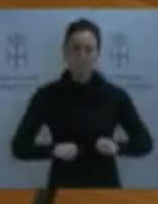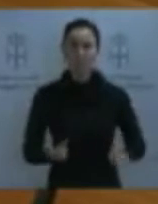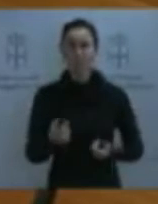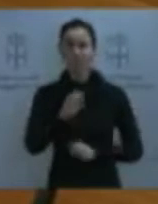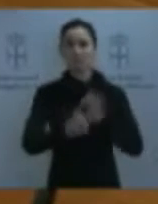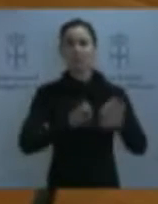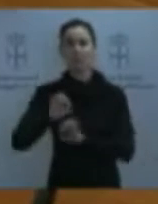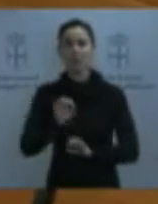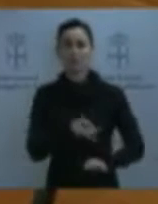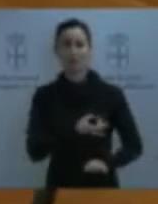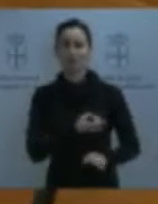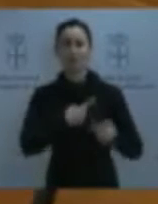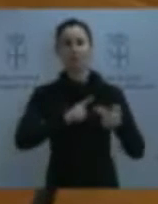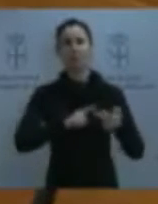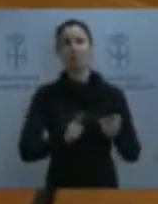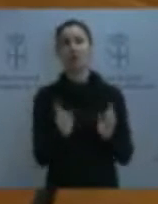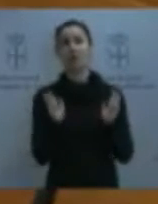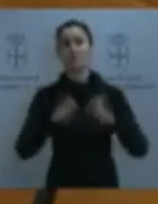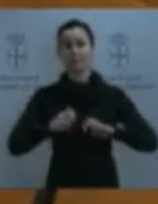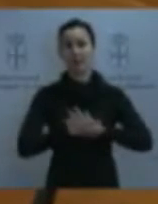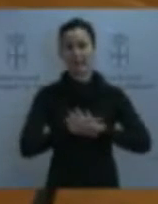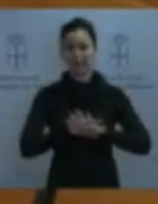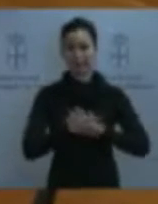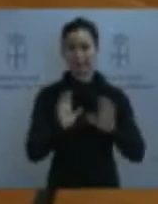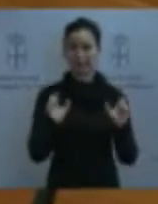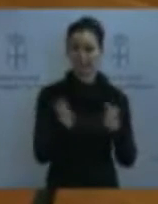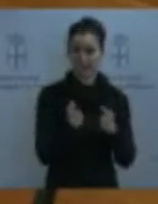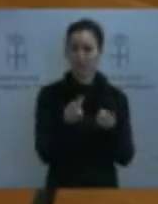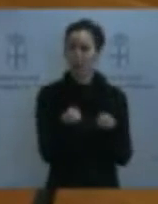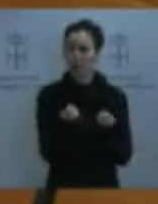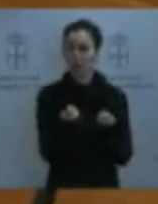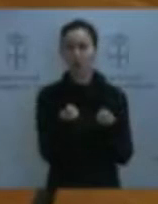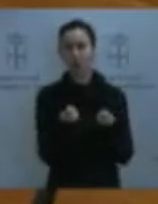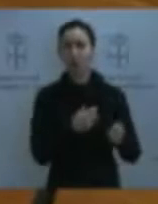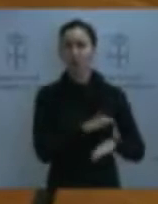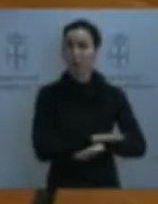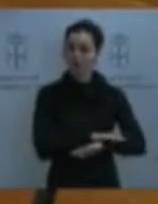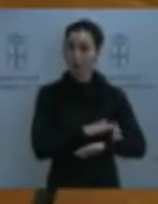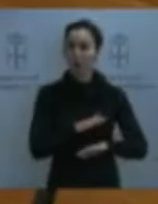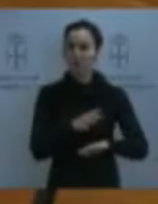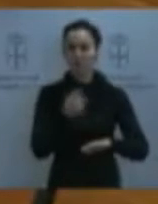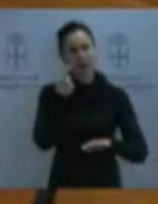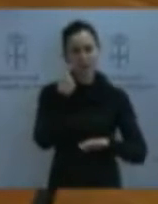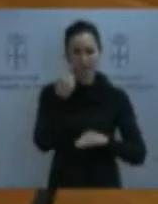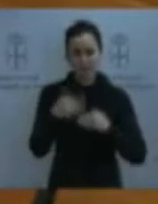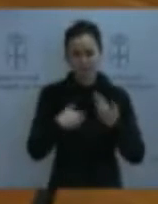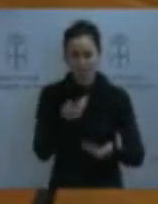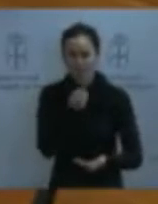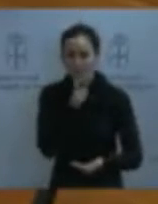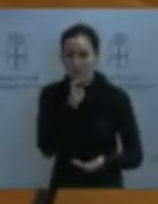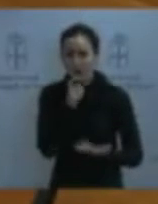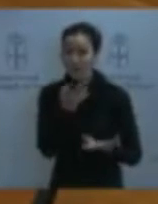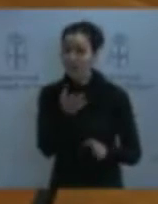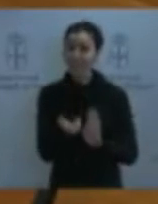del Principado se mantiene vigilante, se mantiene atento a todo este proceso y manifestando de antemano cuál es nuestra intención, que